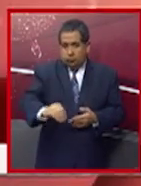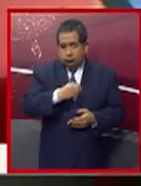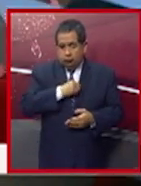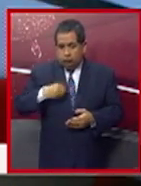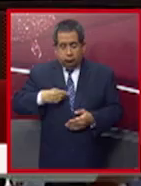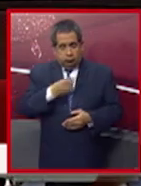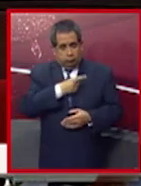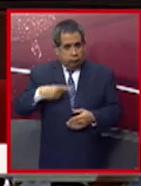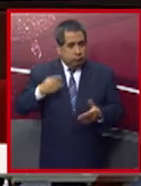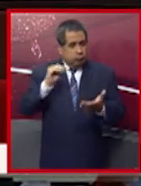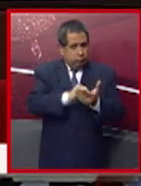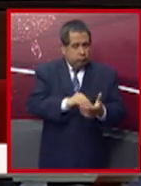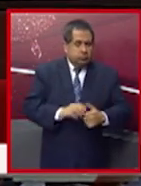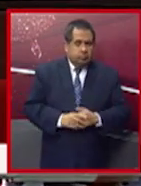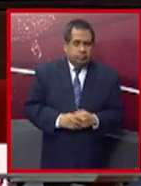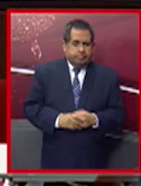ley.